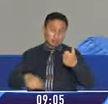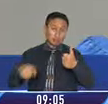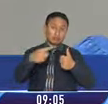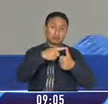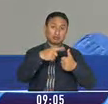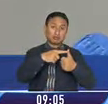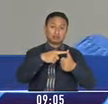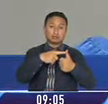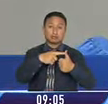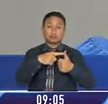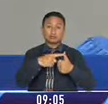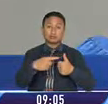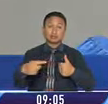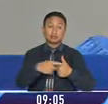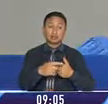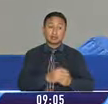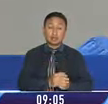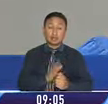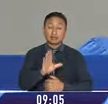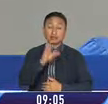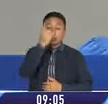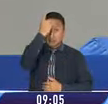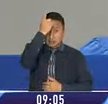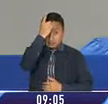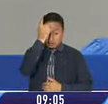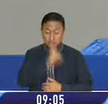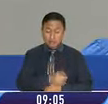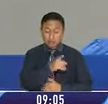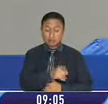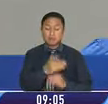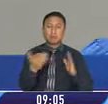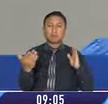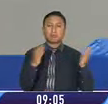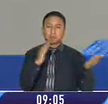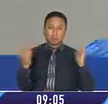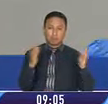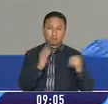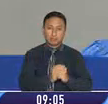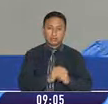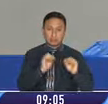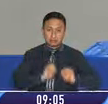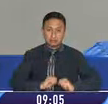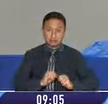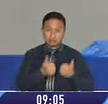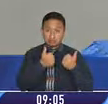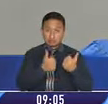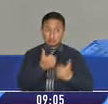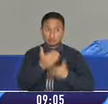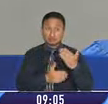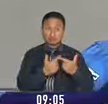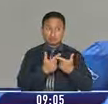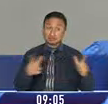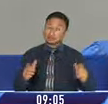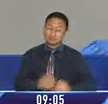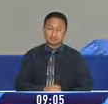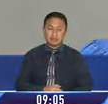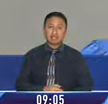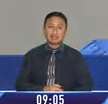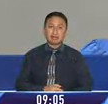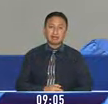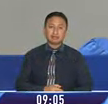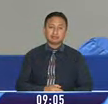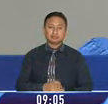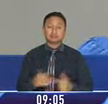el régimen semiabierto del que se ha beneficiado el señor Alex Bravo sea procedente. Y segundo,